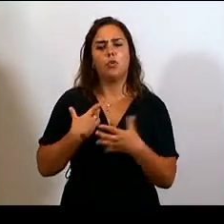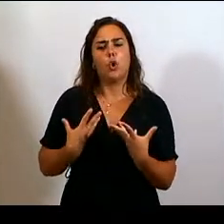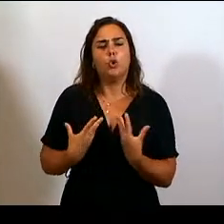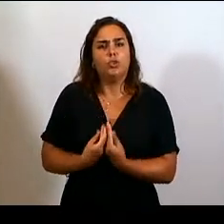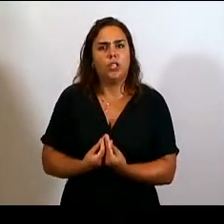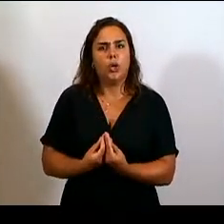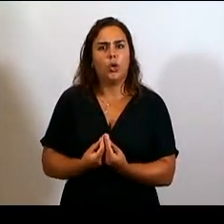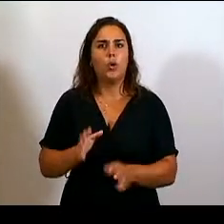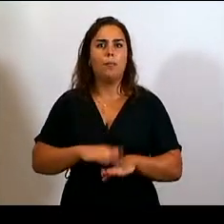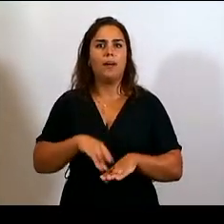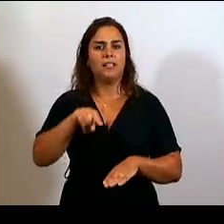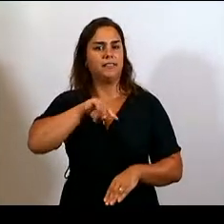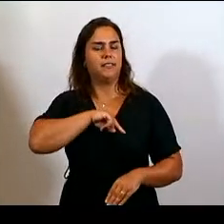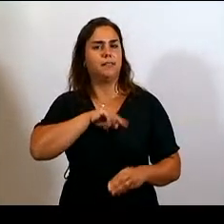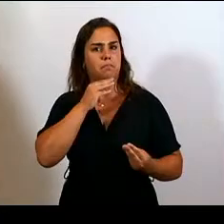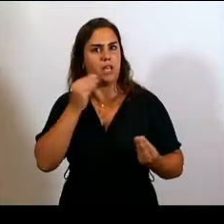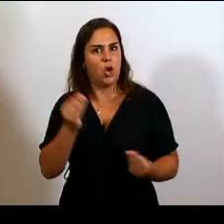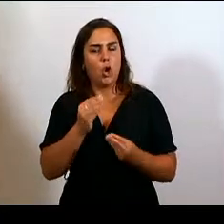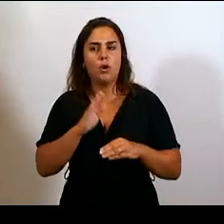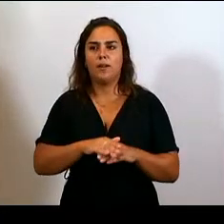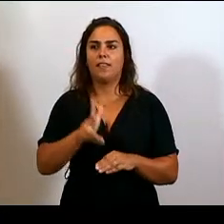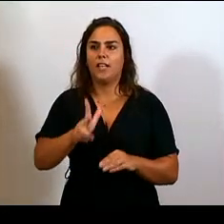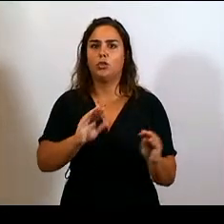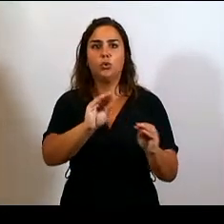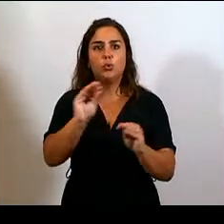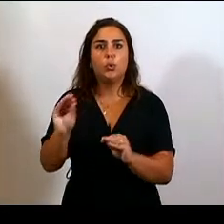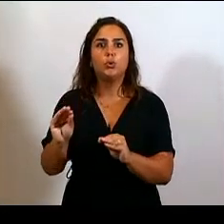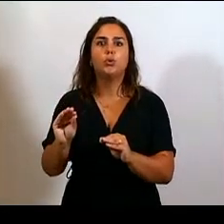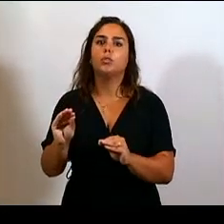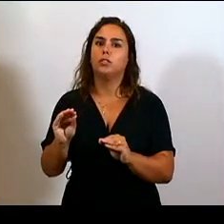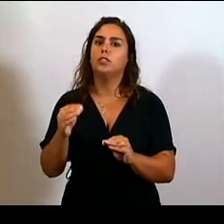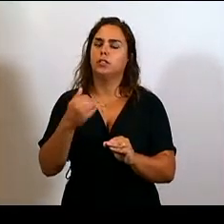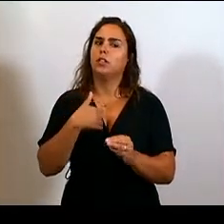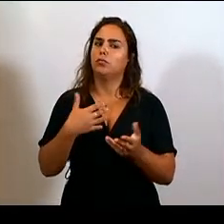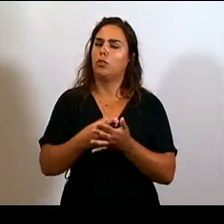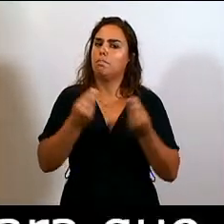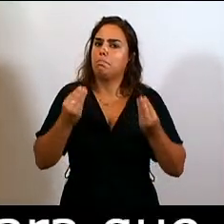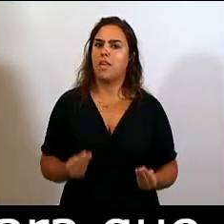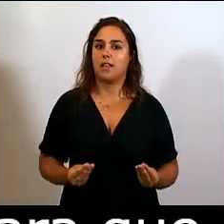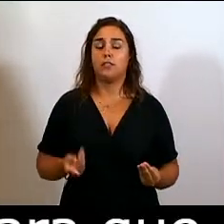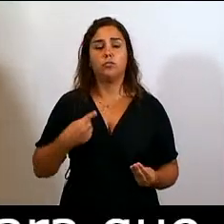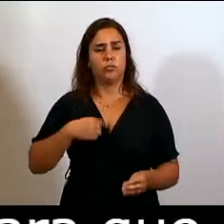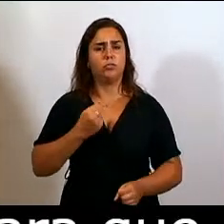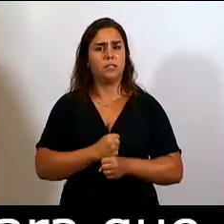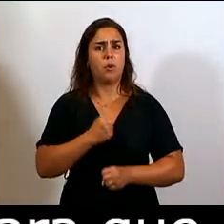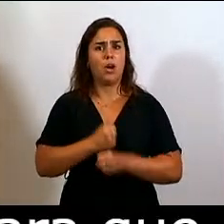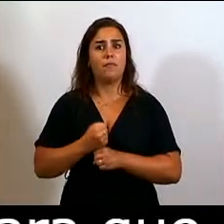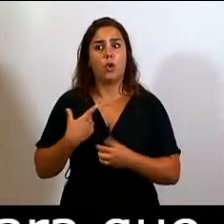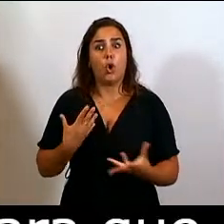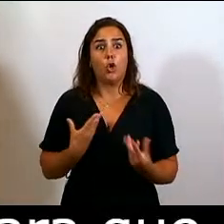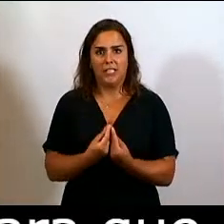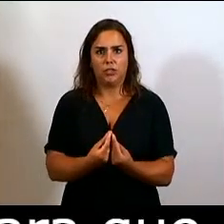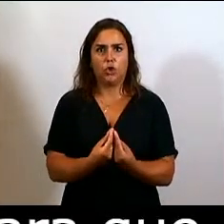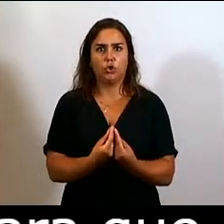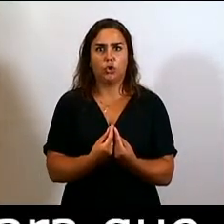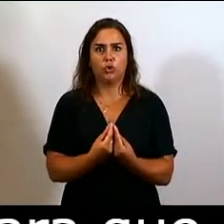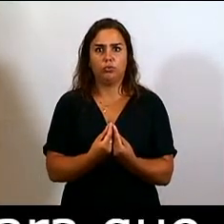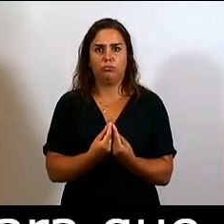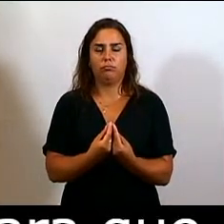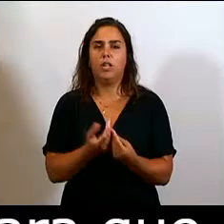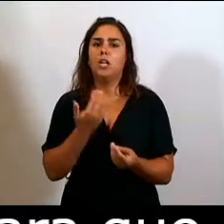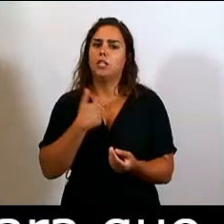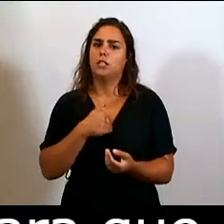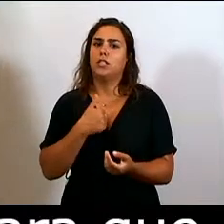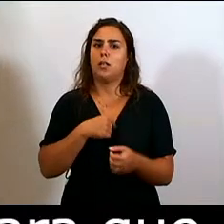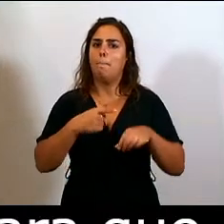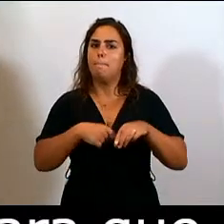se sientan mejor y todos sus derechos se vean abordados. Estamos trabajando con ellos, codo con codo, hemos aumentado el número